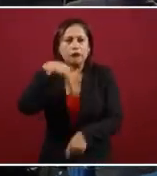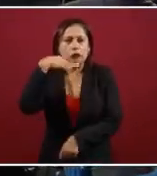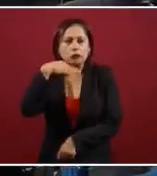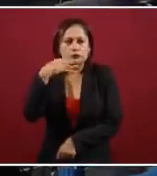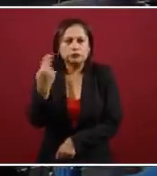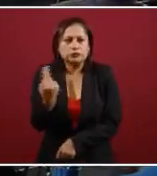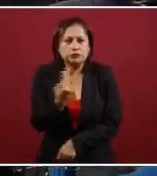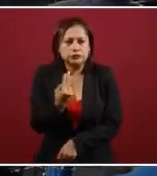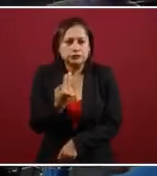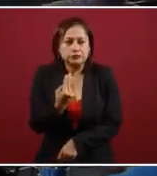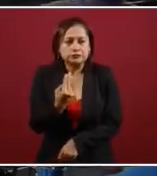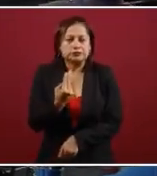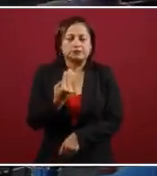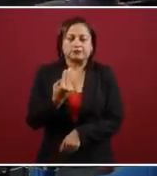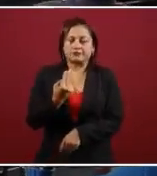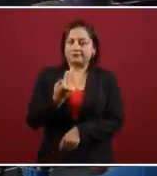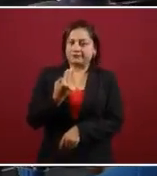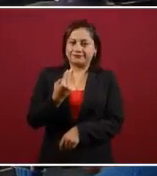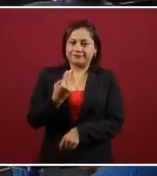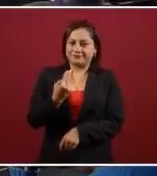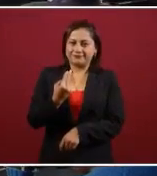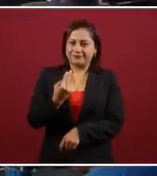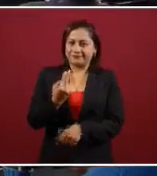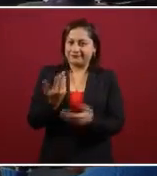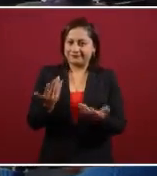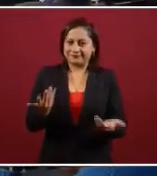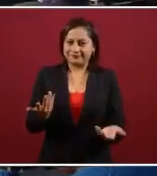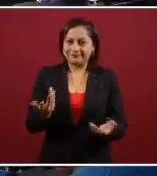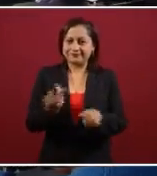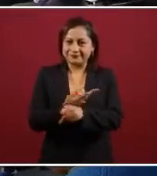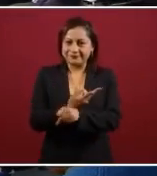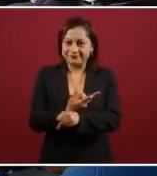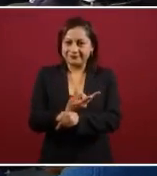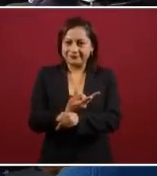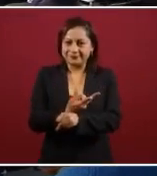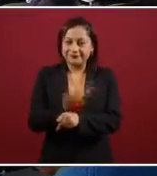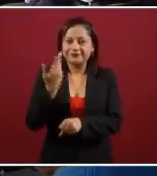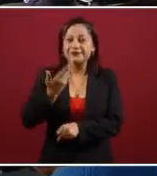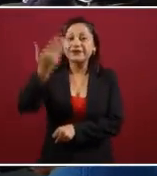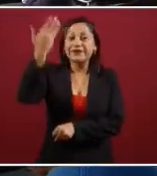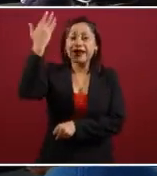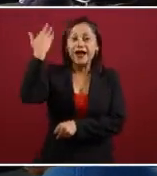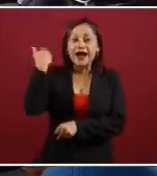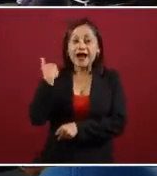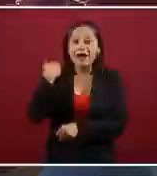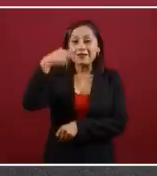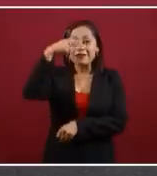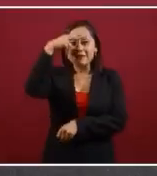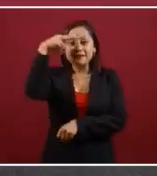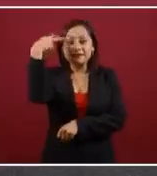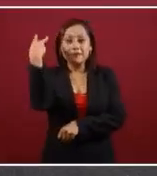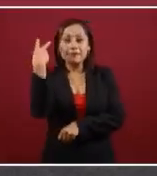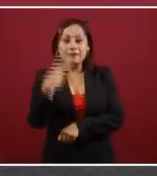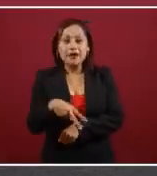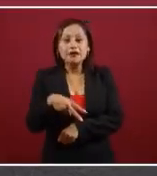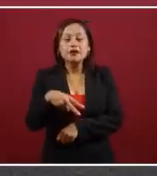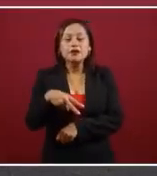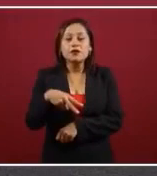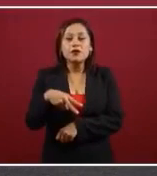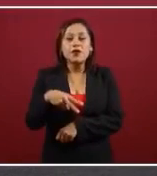Bueno, se llegó a decir que la corrupción era parte de la cultura de nuestro pueblo, una gran ofensa.